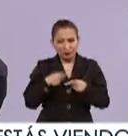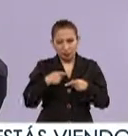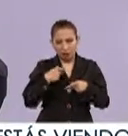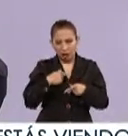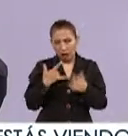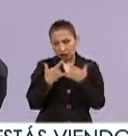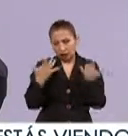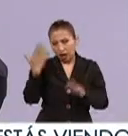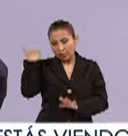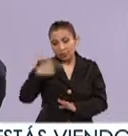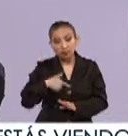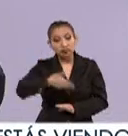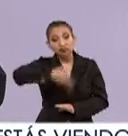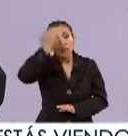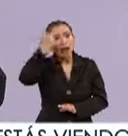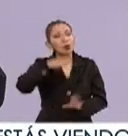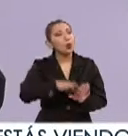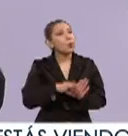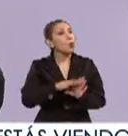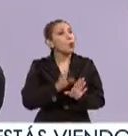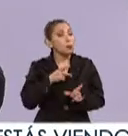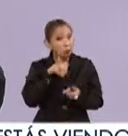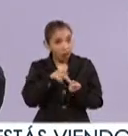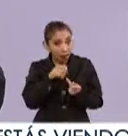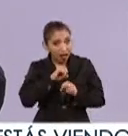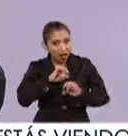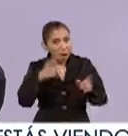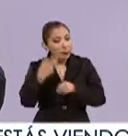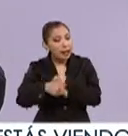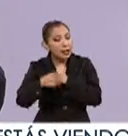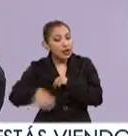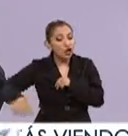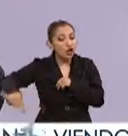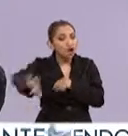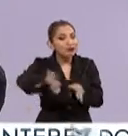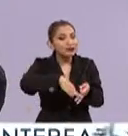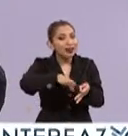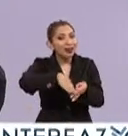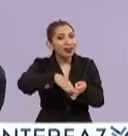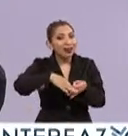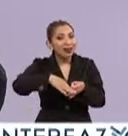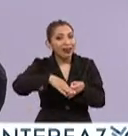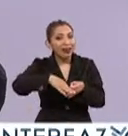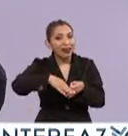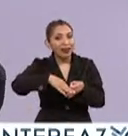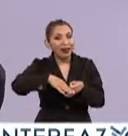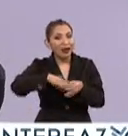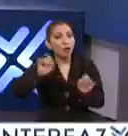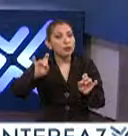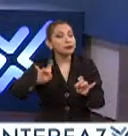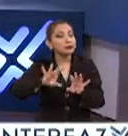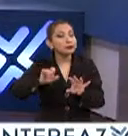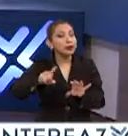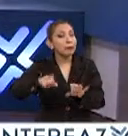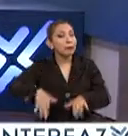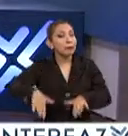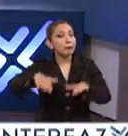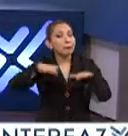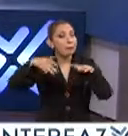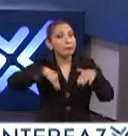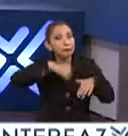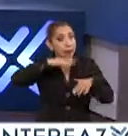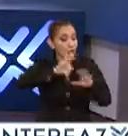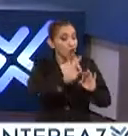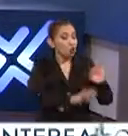gente pues no sabía o no tenía perfectamente claro el riesgo que tenía él en su persona en un momento de estos, ¿no? Y muchas veces